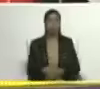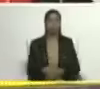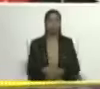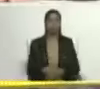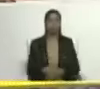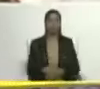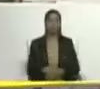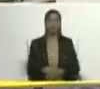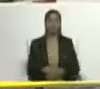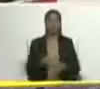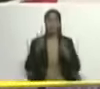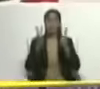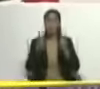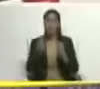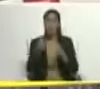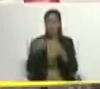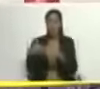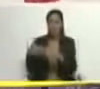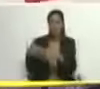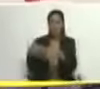Nuevas potencias emergentes